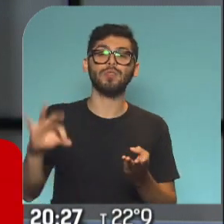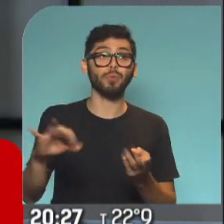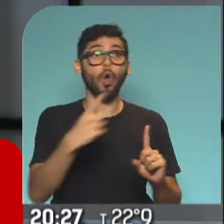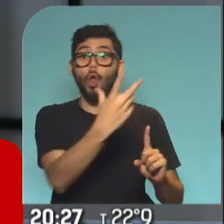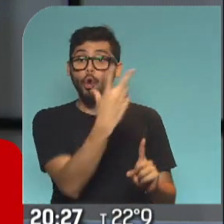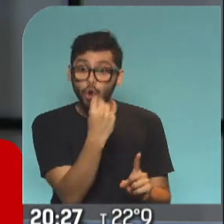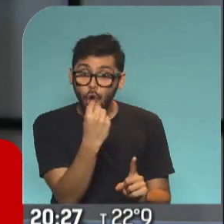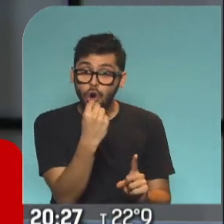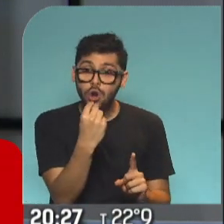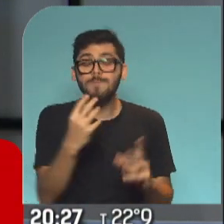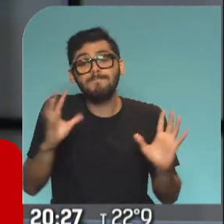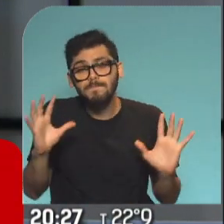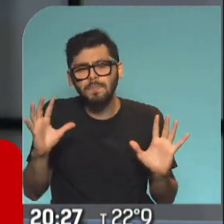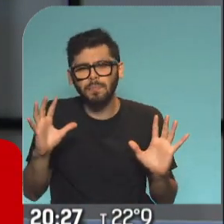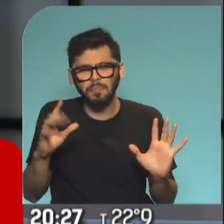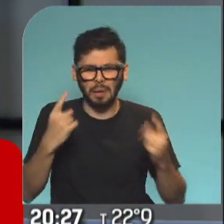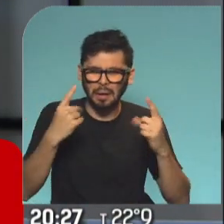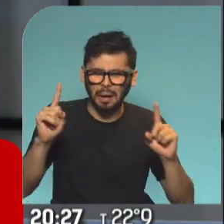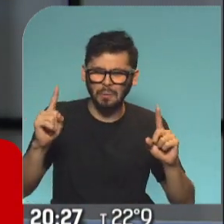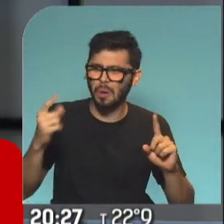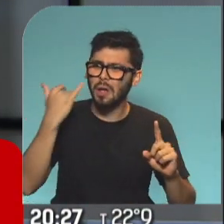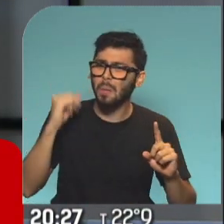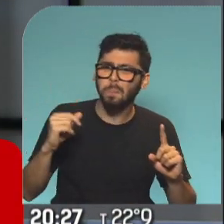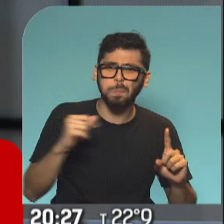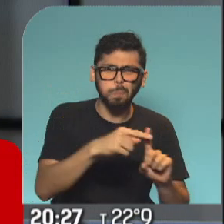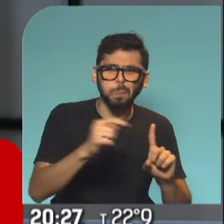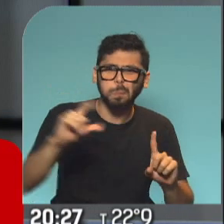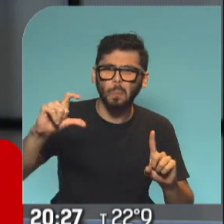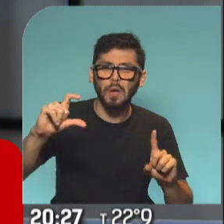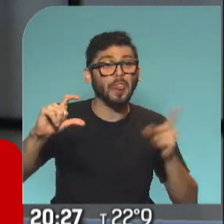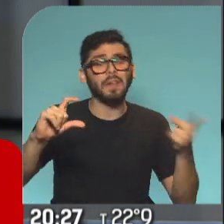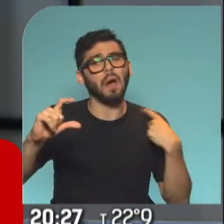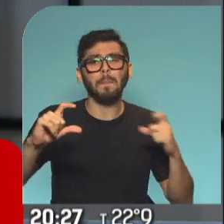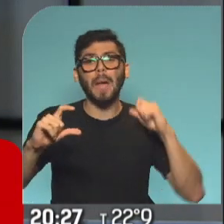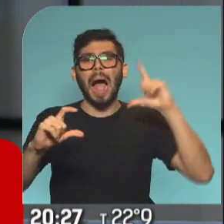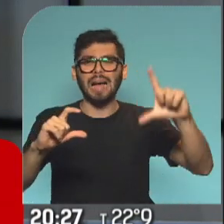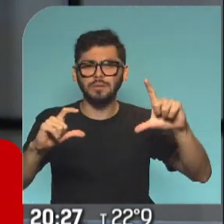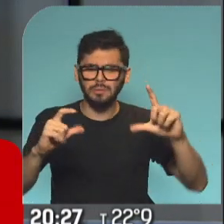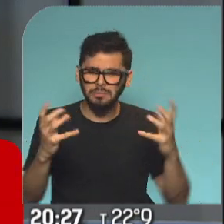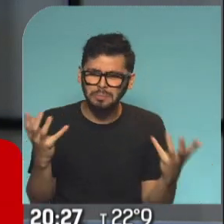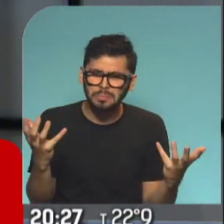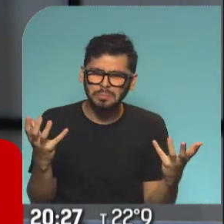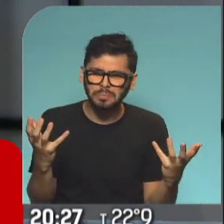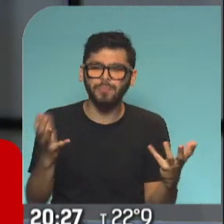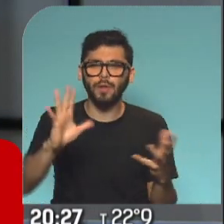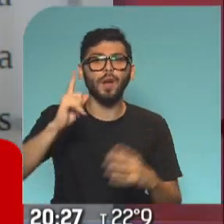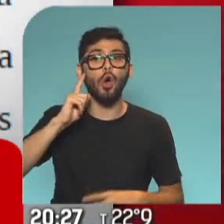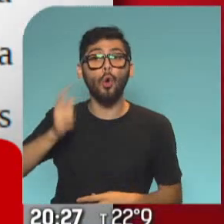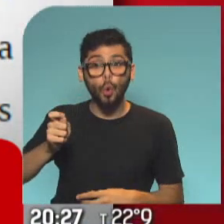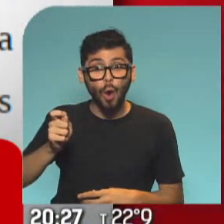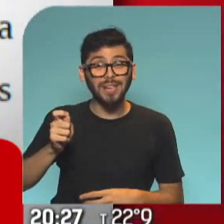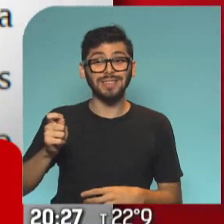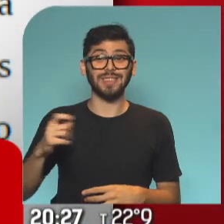suena raro no bueno fíjate lo que resolvió finalmente el fallo ahora la cámara ablación y